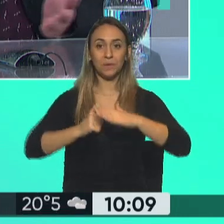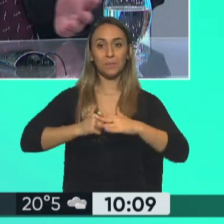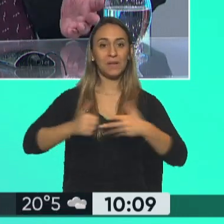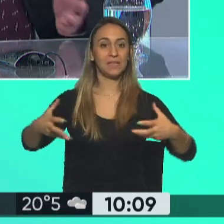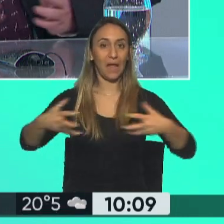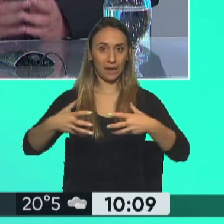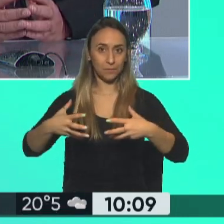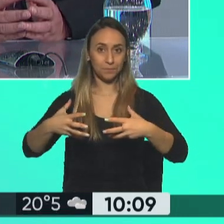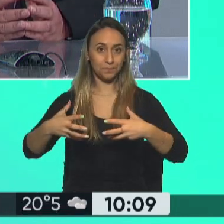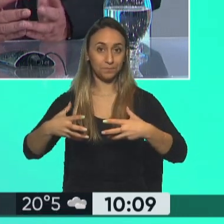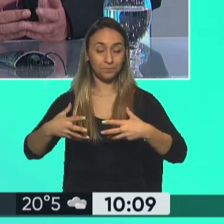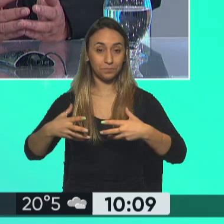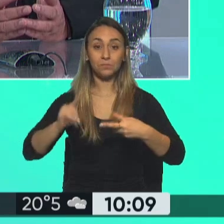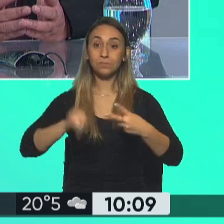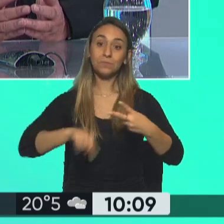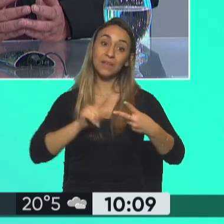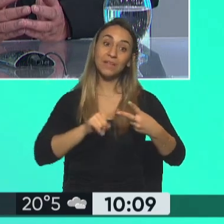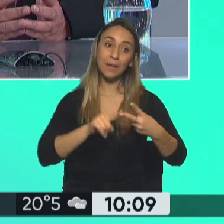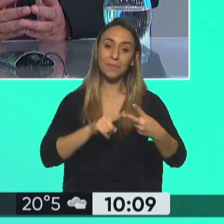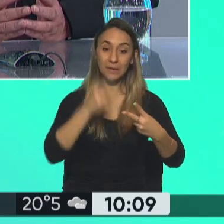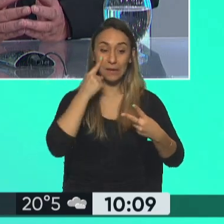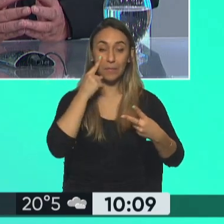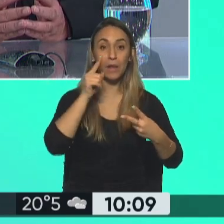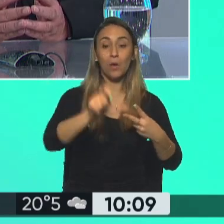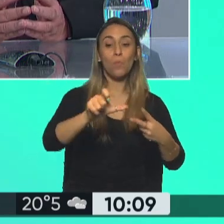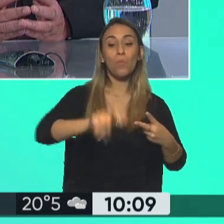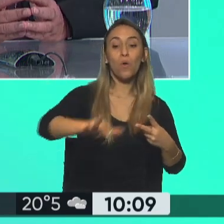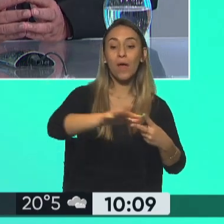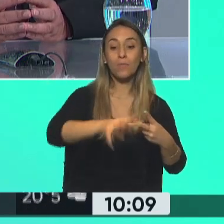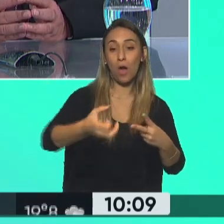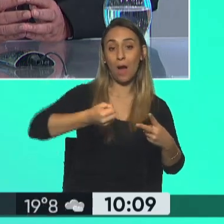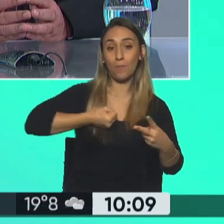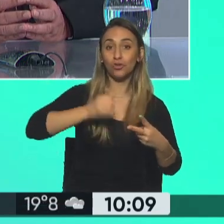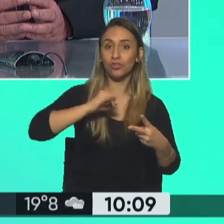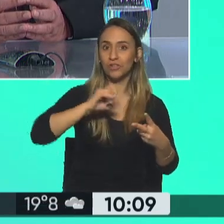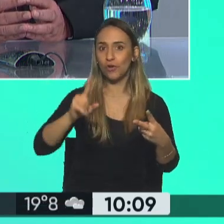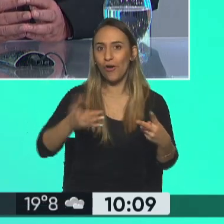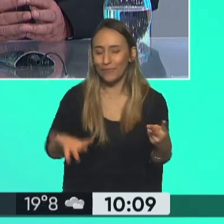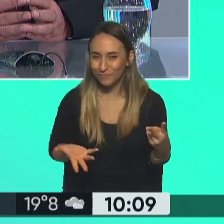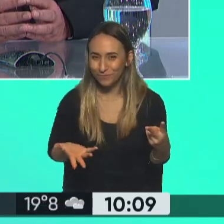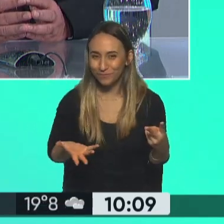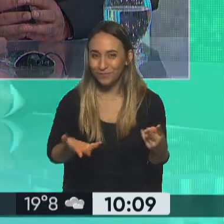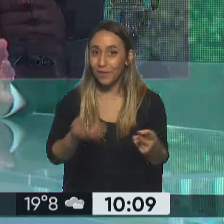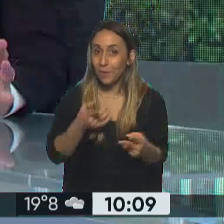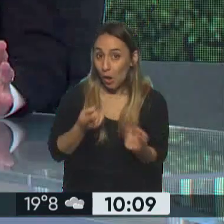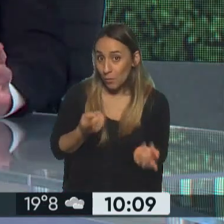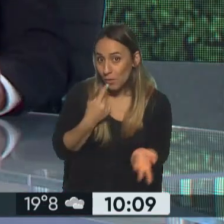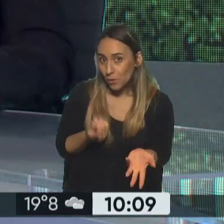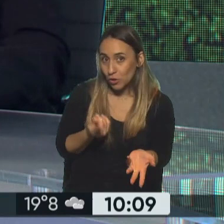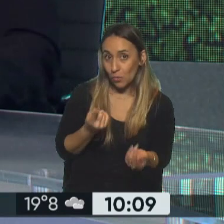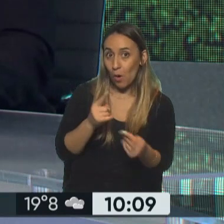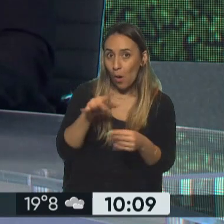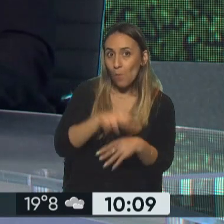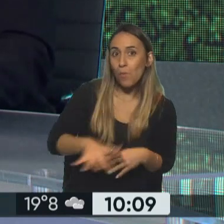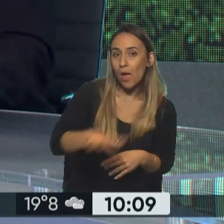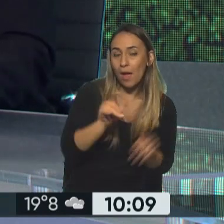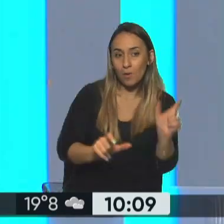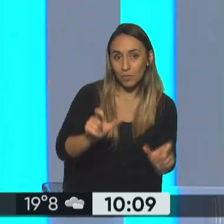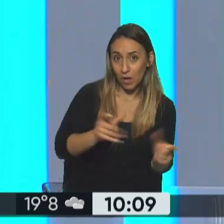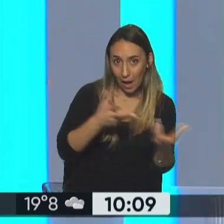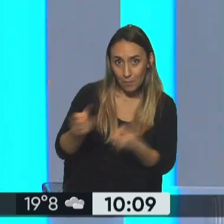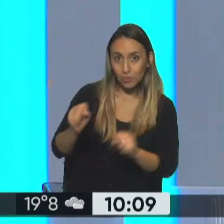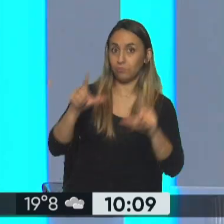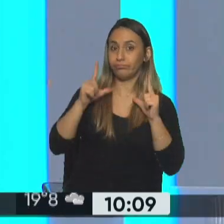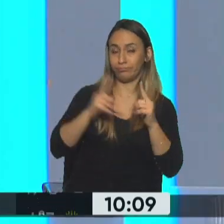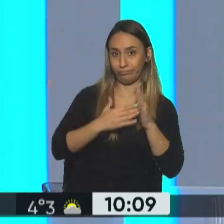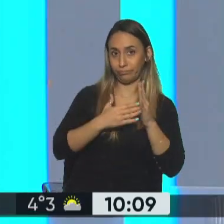militares, y también contar con el pueblo. Bueno, justamente, ¿el pueblo allí fue protagonista? Fue protagonista,